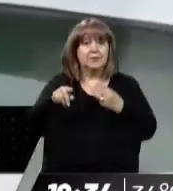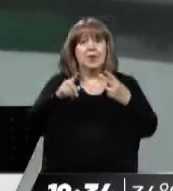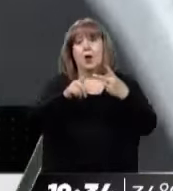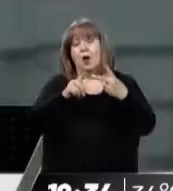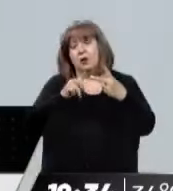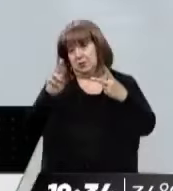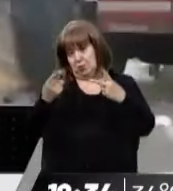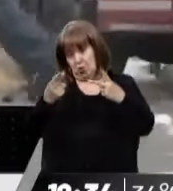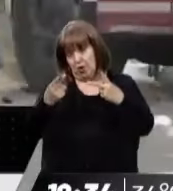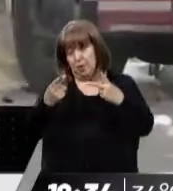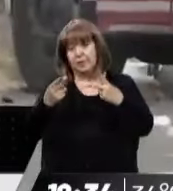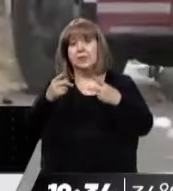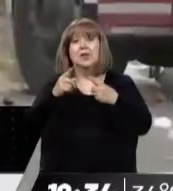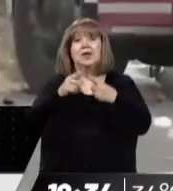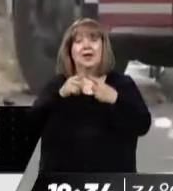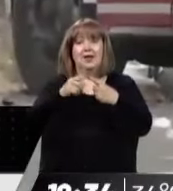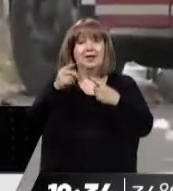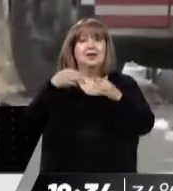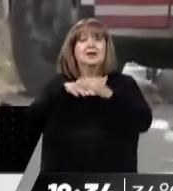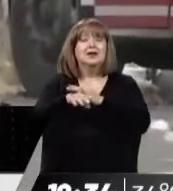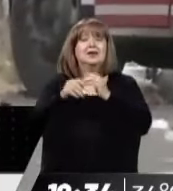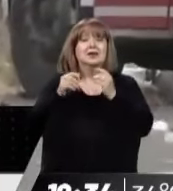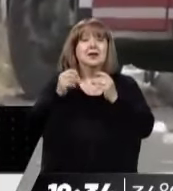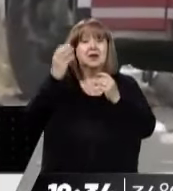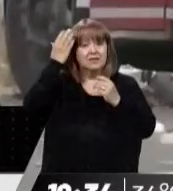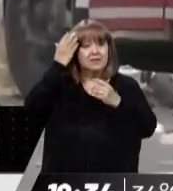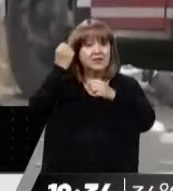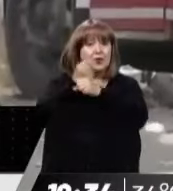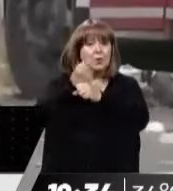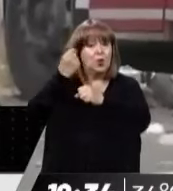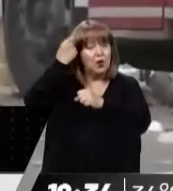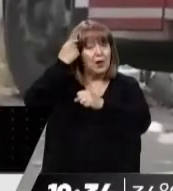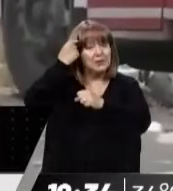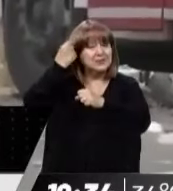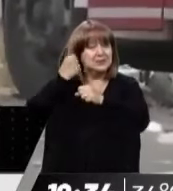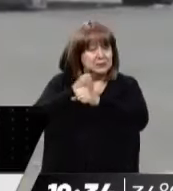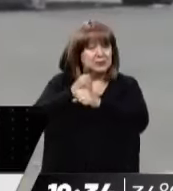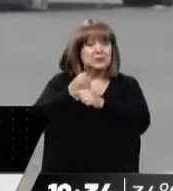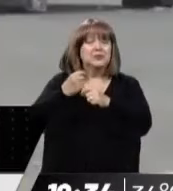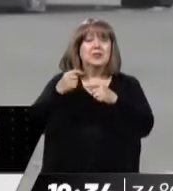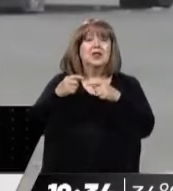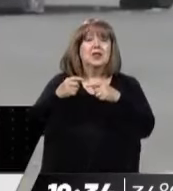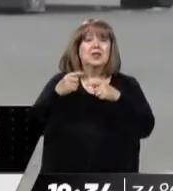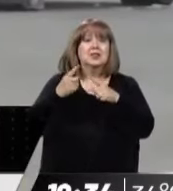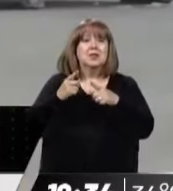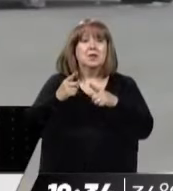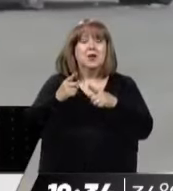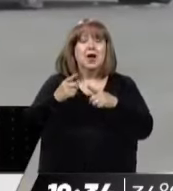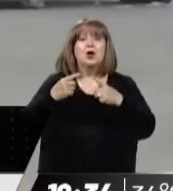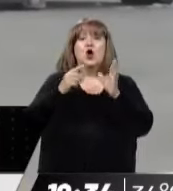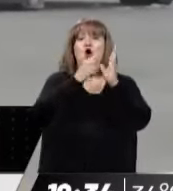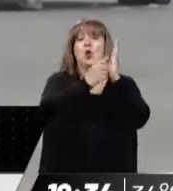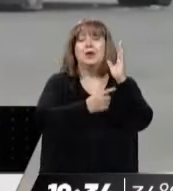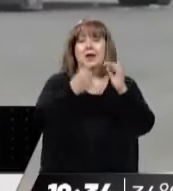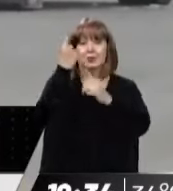labial ocasionado este accidente Como por ejemplo fractura de su cráneo y también había tenido problemas en cuanto a su